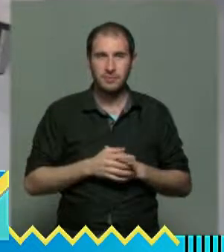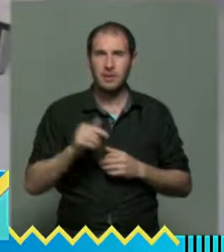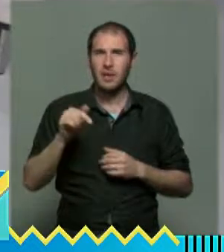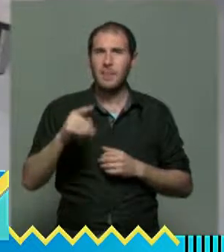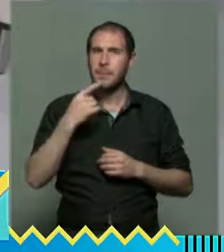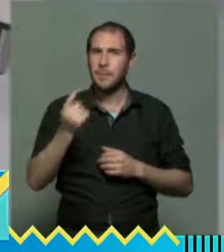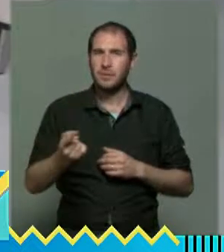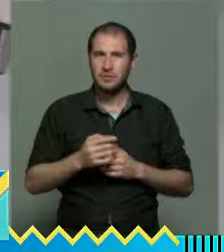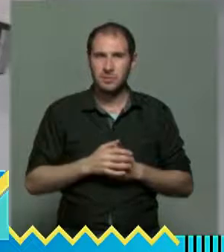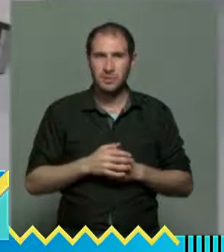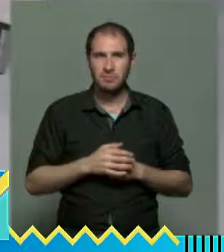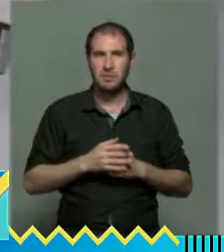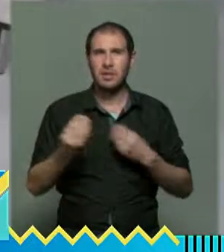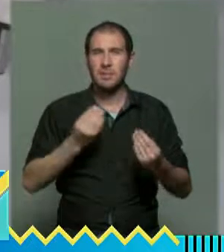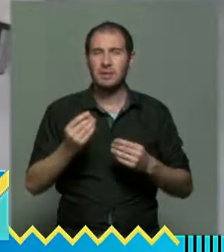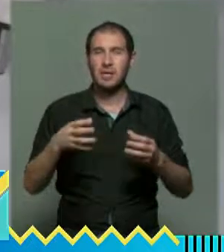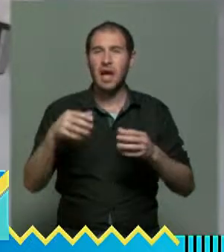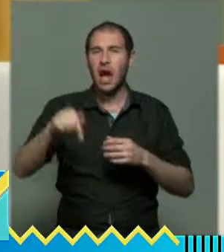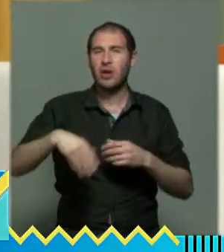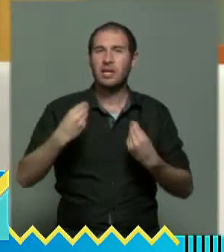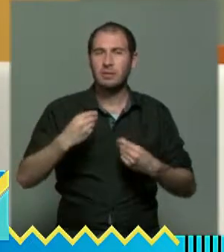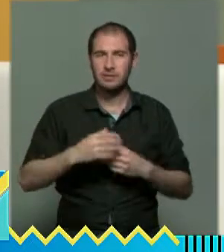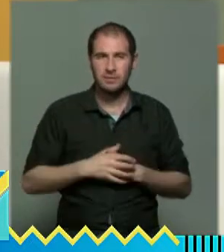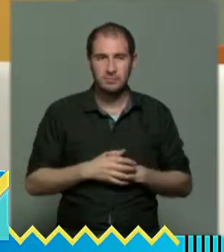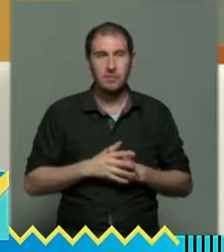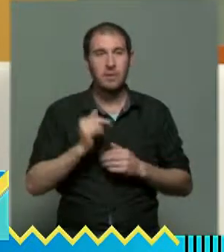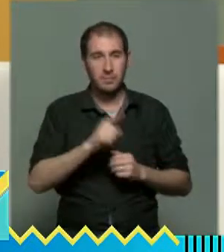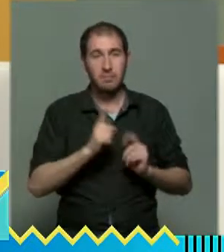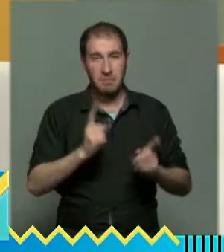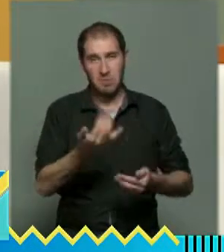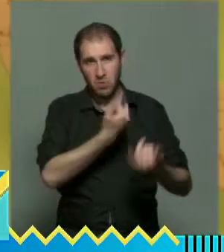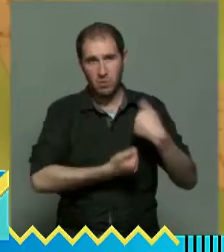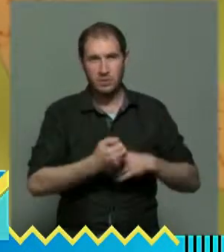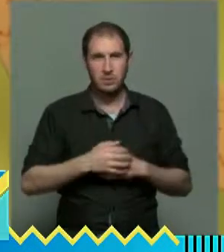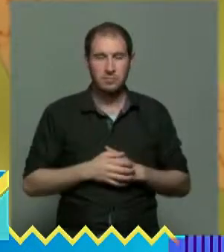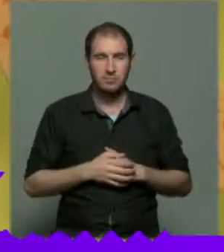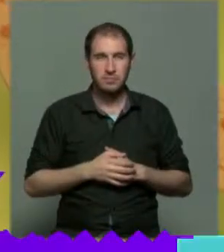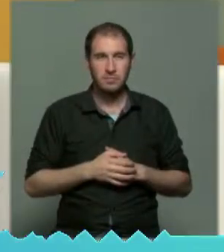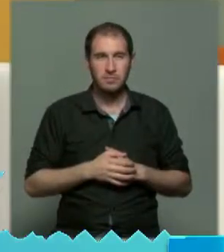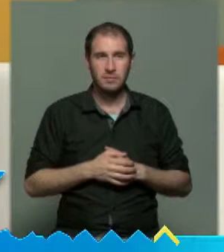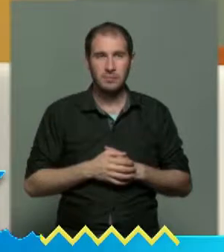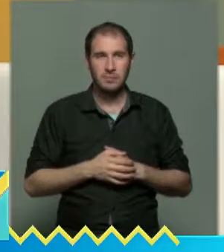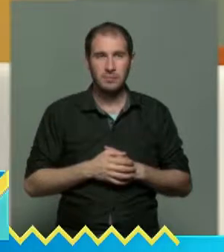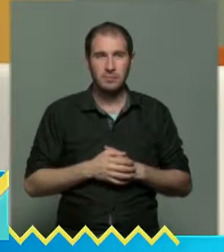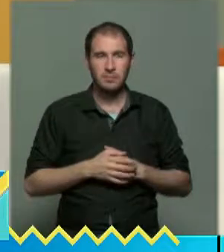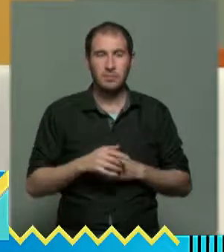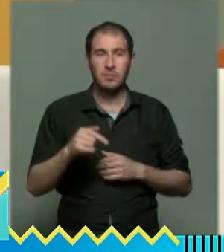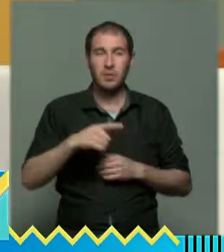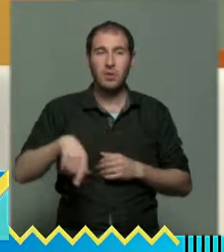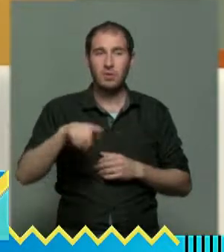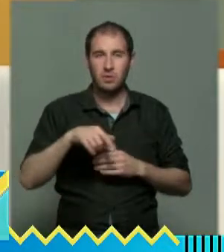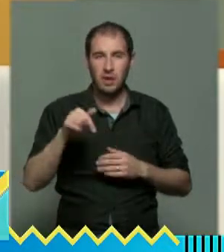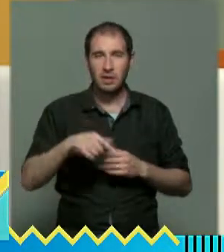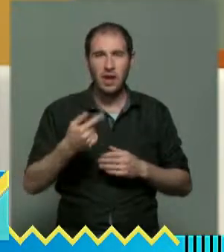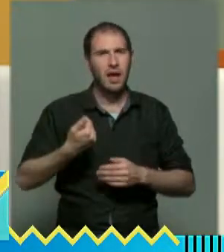¿cuál es la situación del sector hoy? Sí, como bien dice, o sea, si hacemos un poco